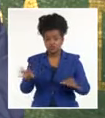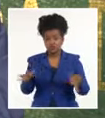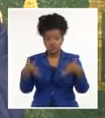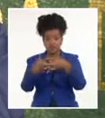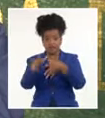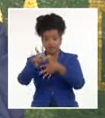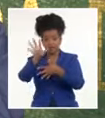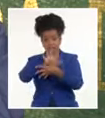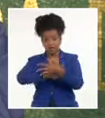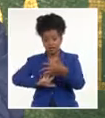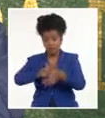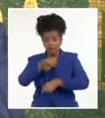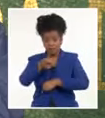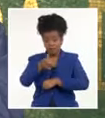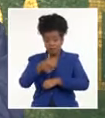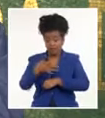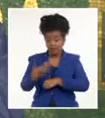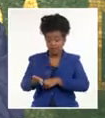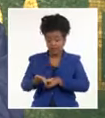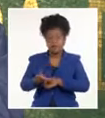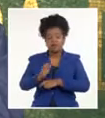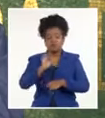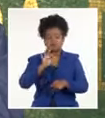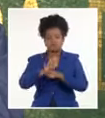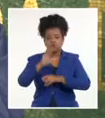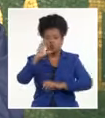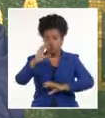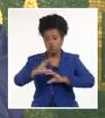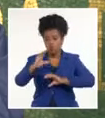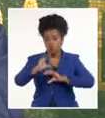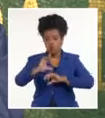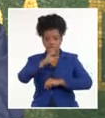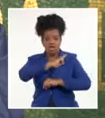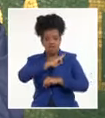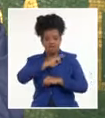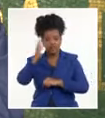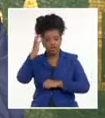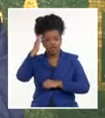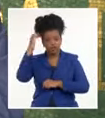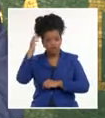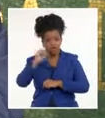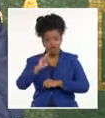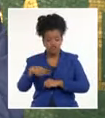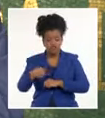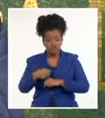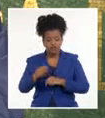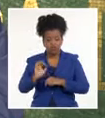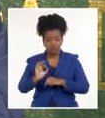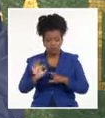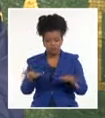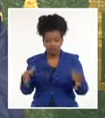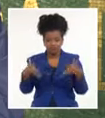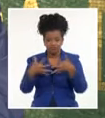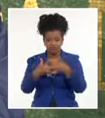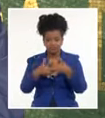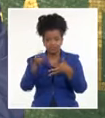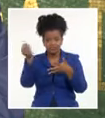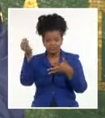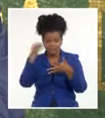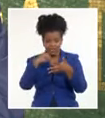de la vigésima cumbre de jefes de Estado y de Gobierno de nuestra alianza, que, como ustedes saben, reúne